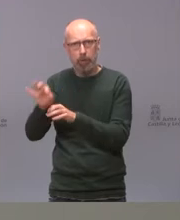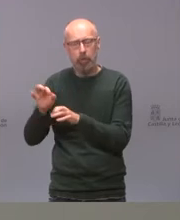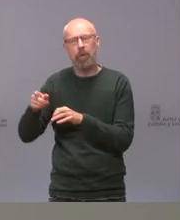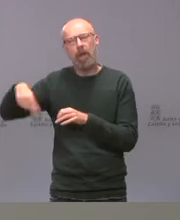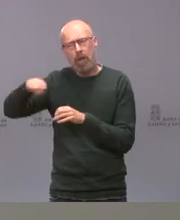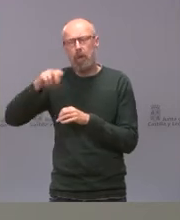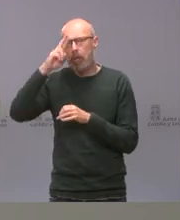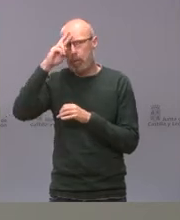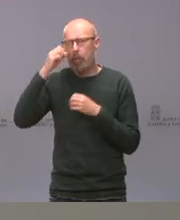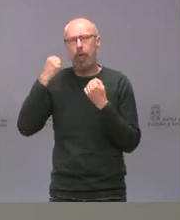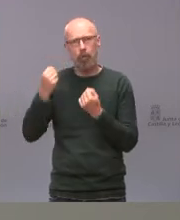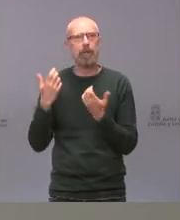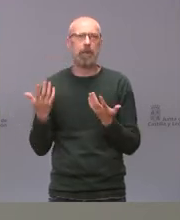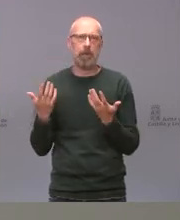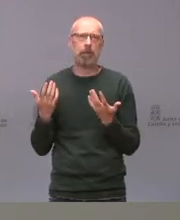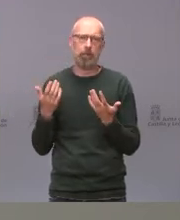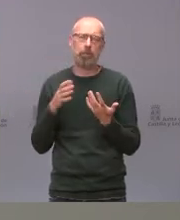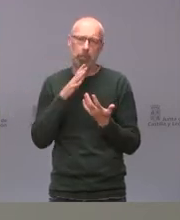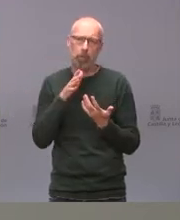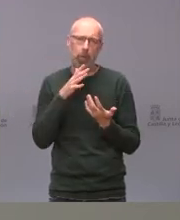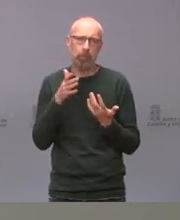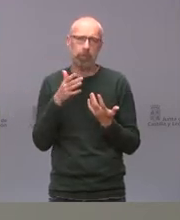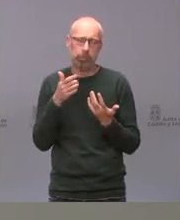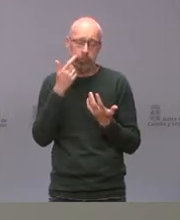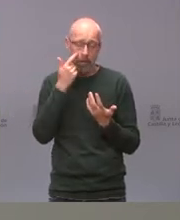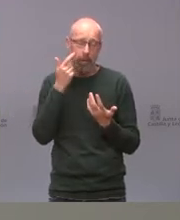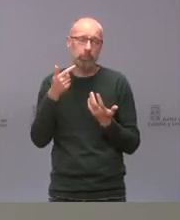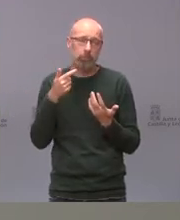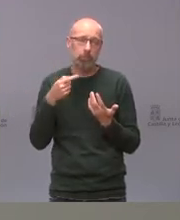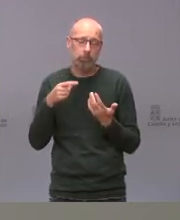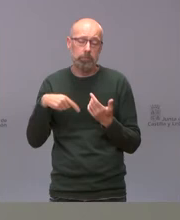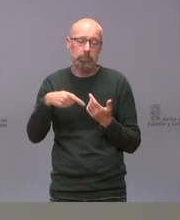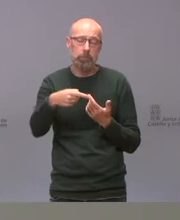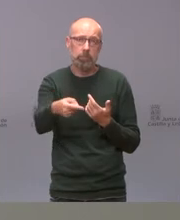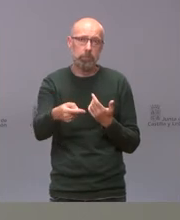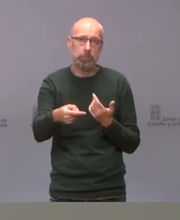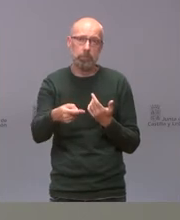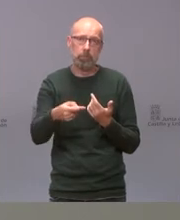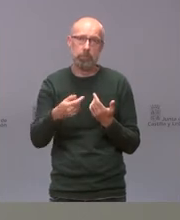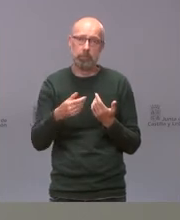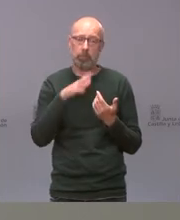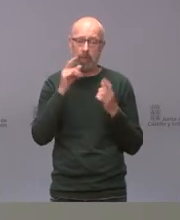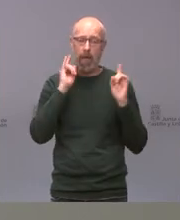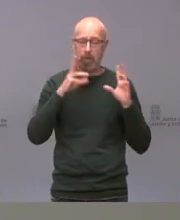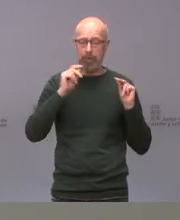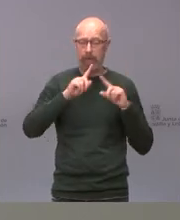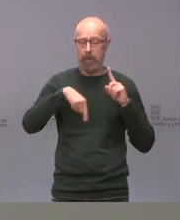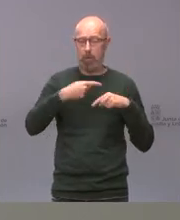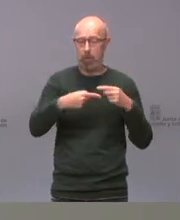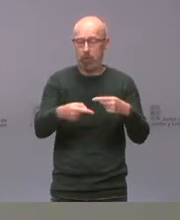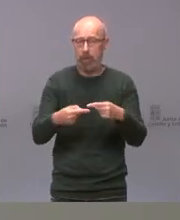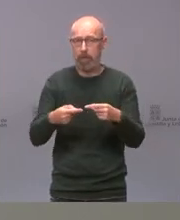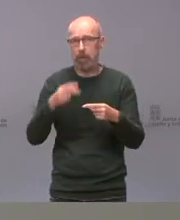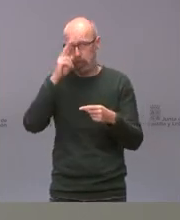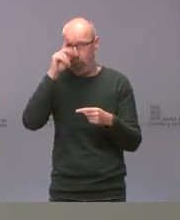preocupados por lo que pueda suceder con el decaimiento del estado de alarma. Están muy preocupados.